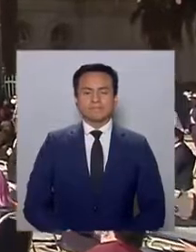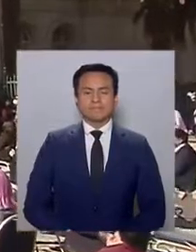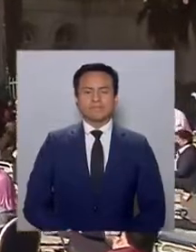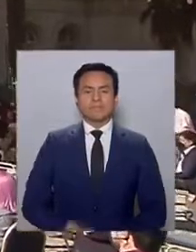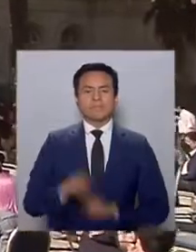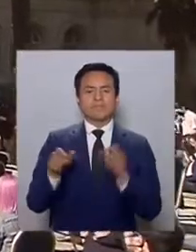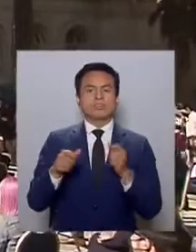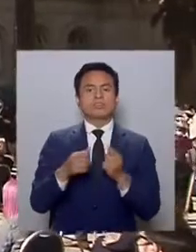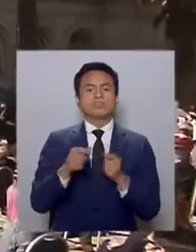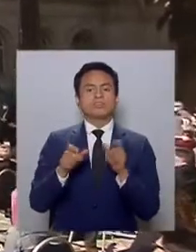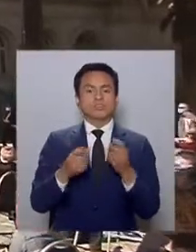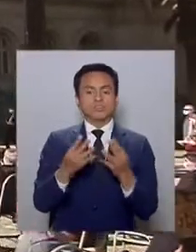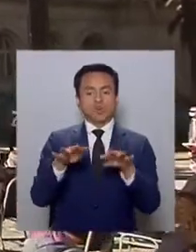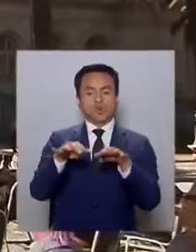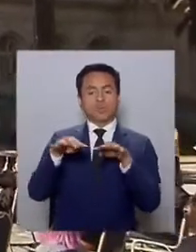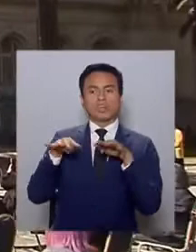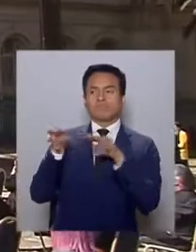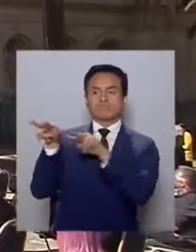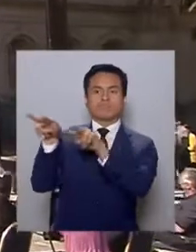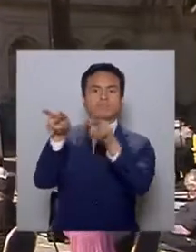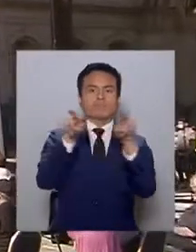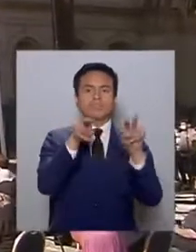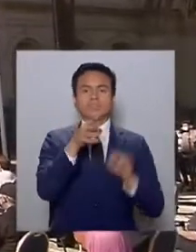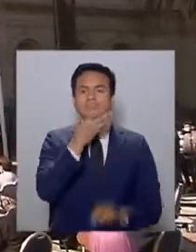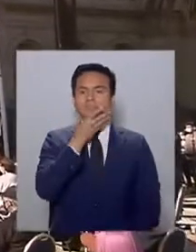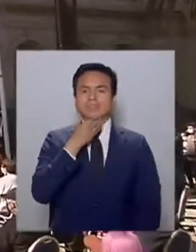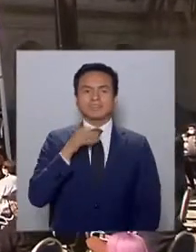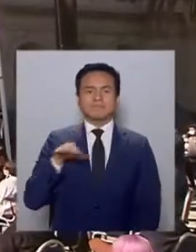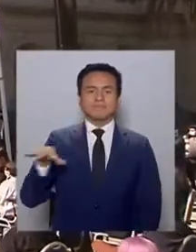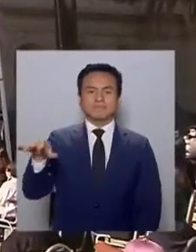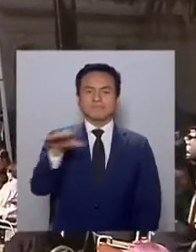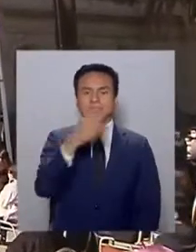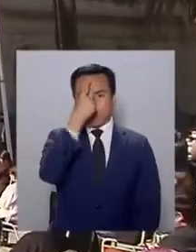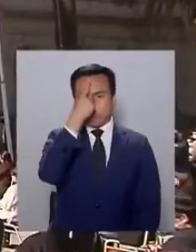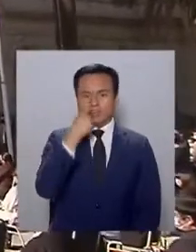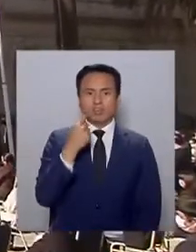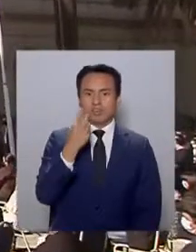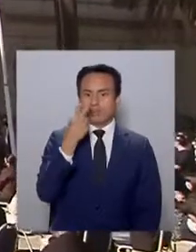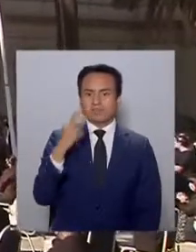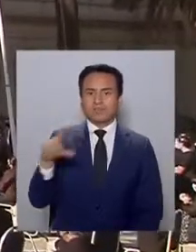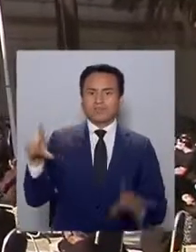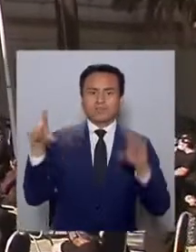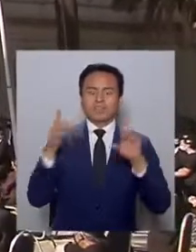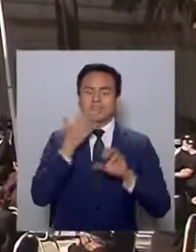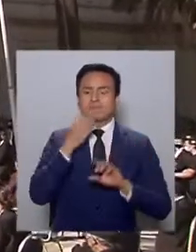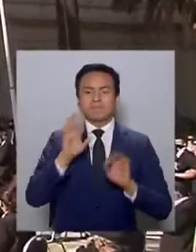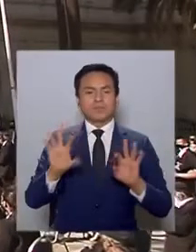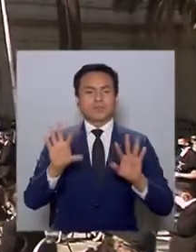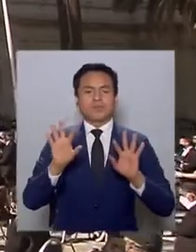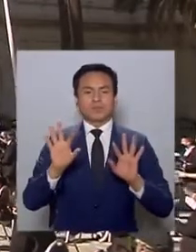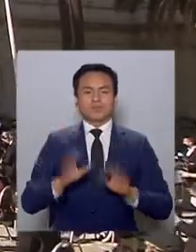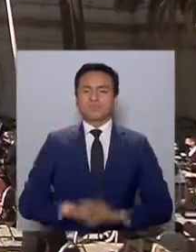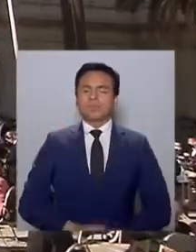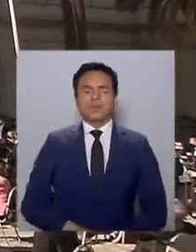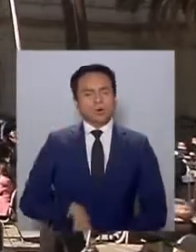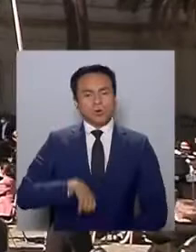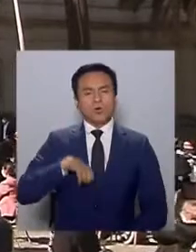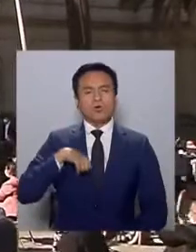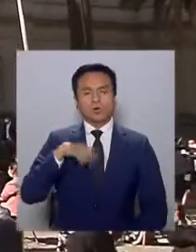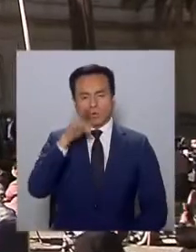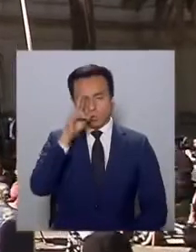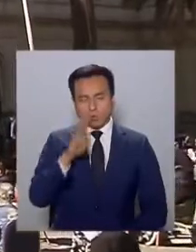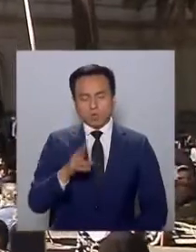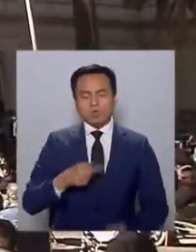Toda la gente que tengo atrás se ve realmente lindo. Con el museo atrás se ve incluso mejor. Qué orgullo, qué